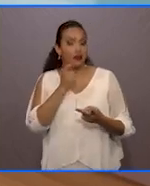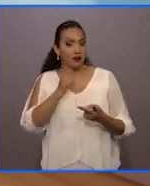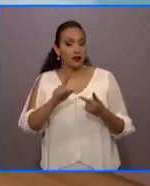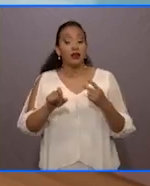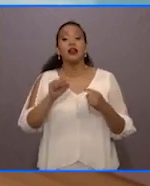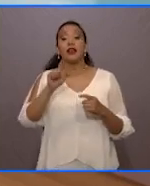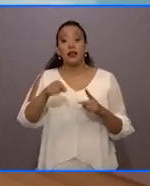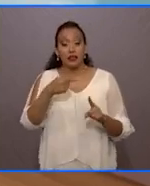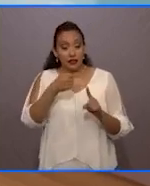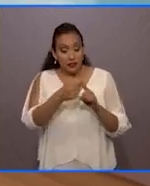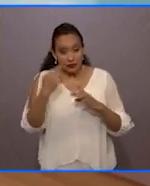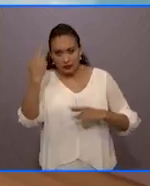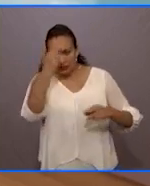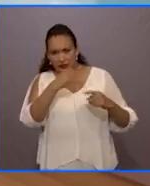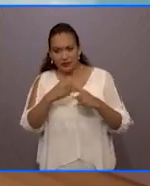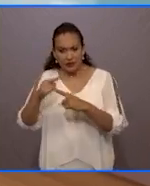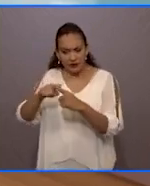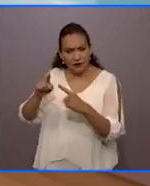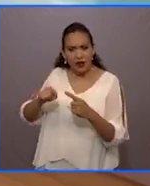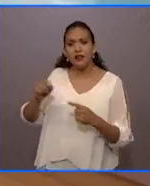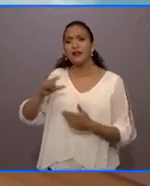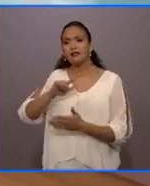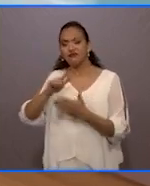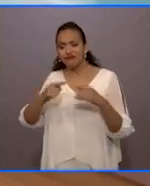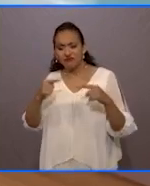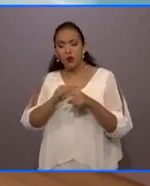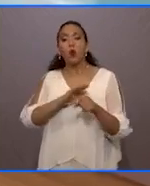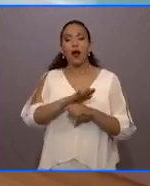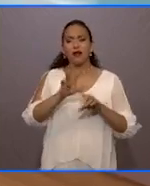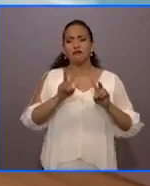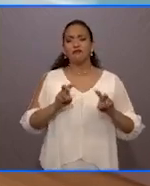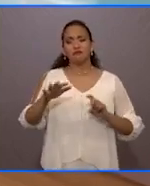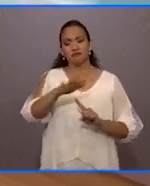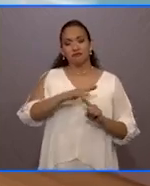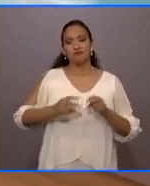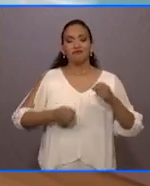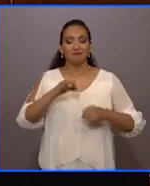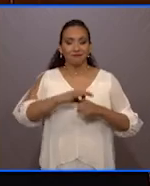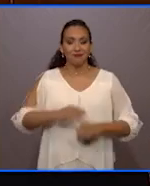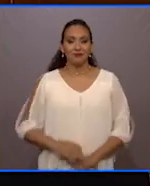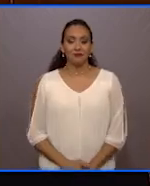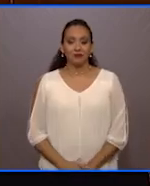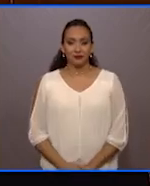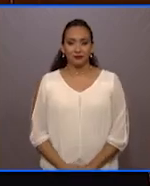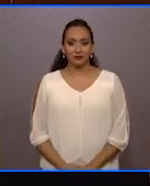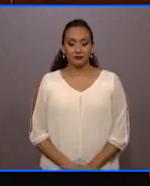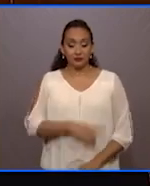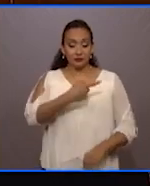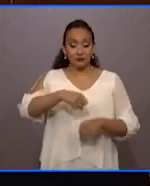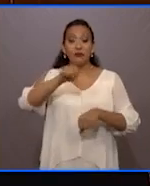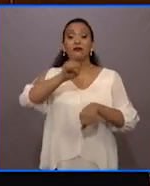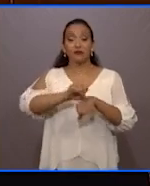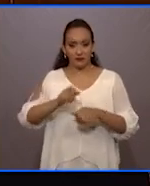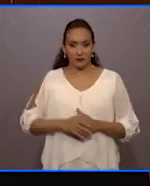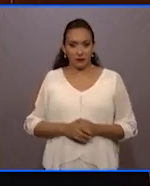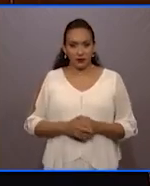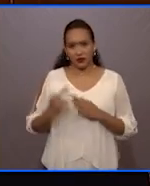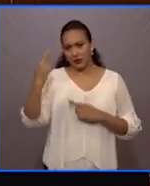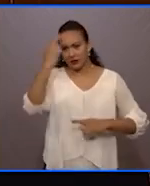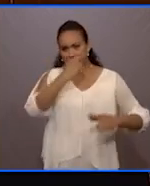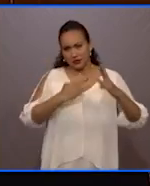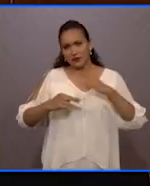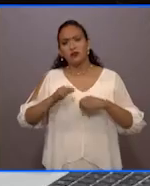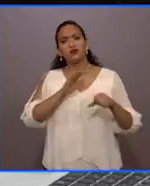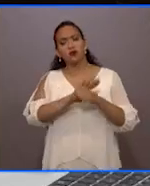de diversos recursos de inconformidad relacionados con la elección judicial. Esta semana, el Pleno de la Corte declaró